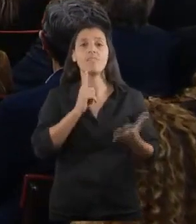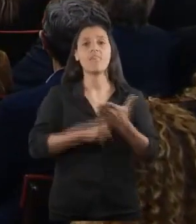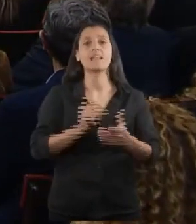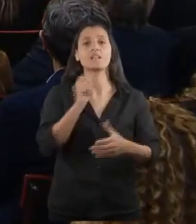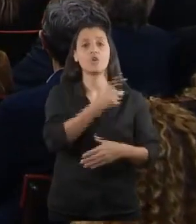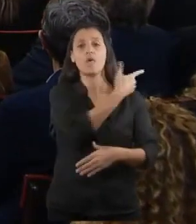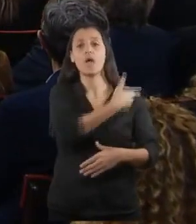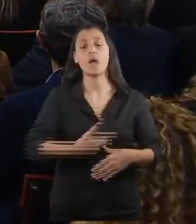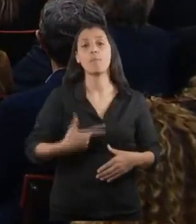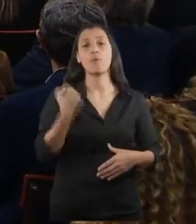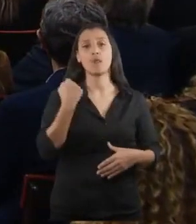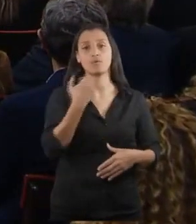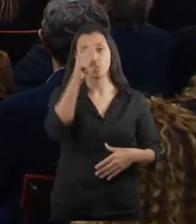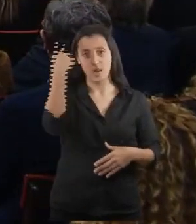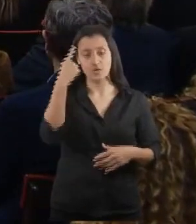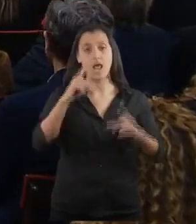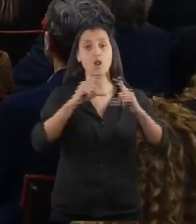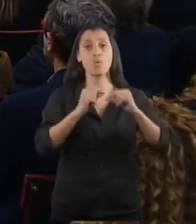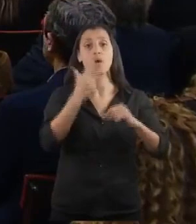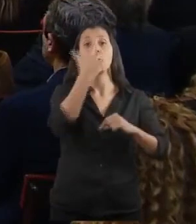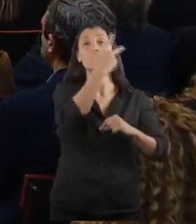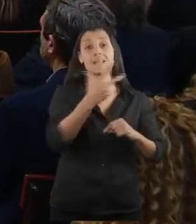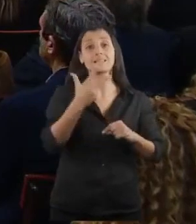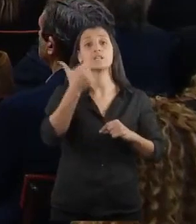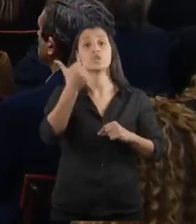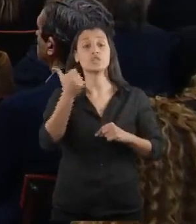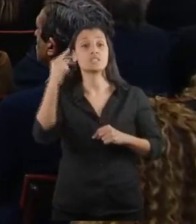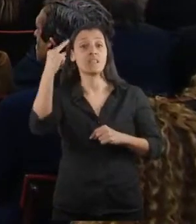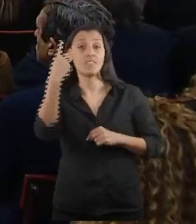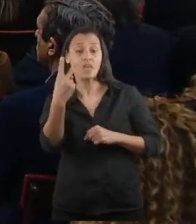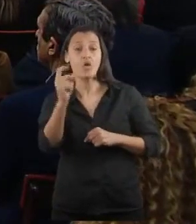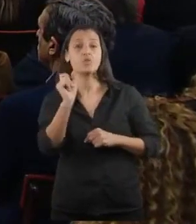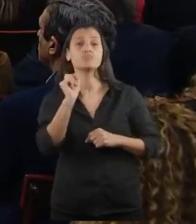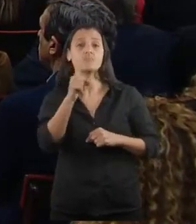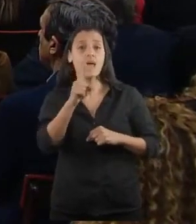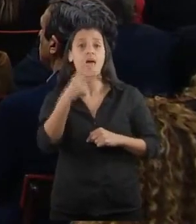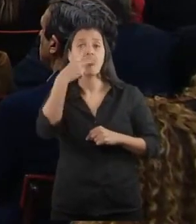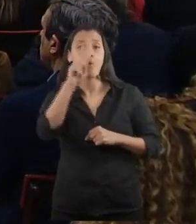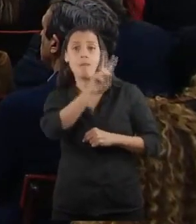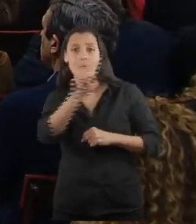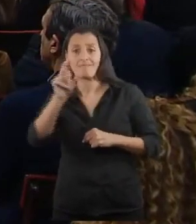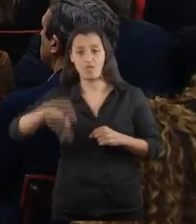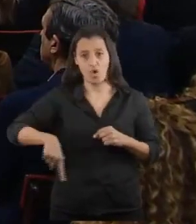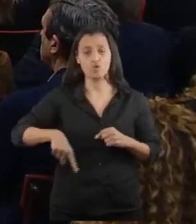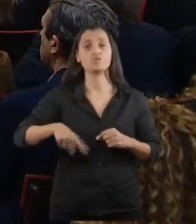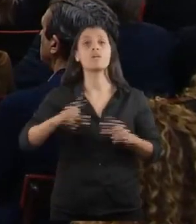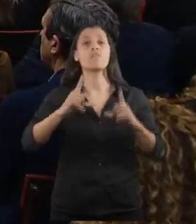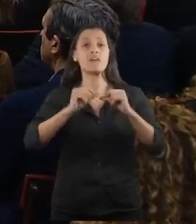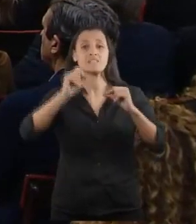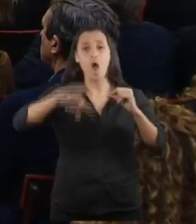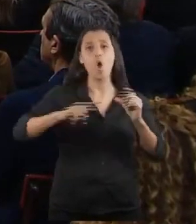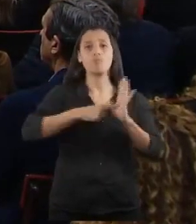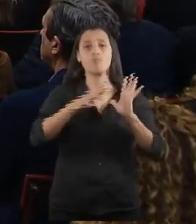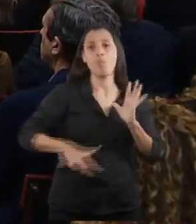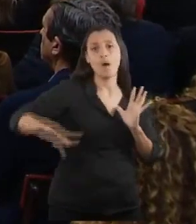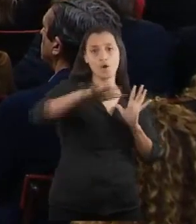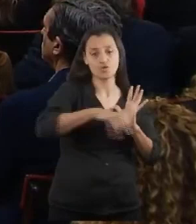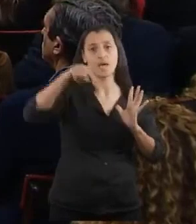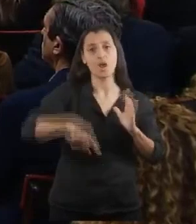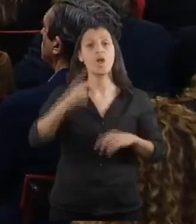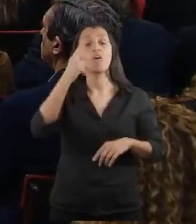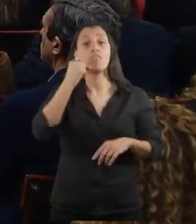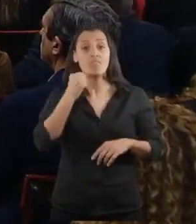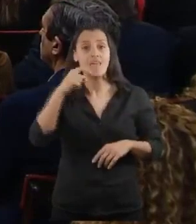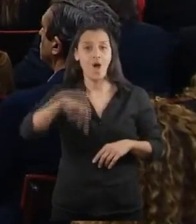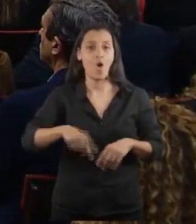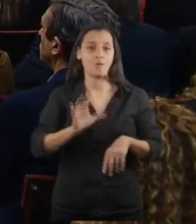poder ejecutivo nacional número 362 de 2022 fechado en la ciudad de Buenos Aires en el día